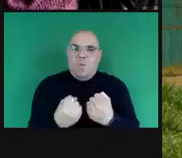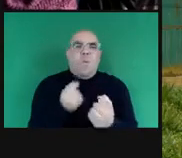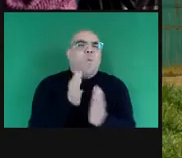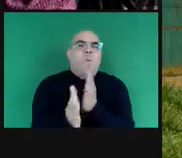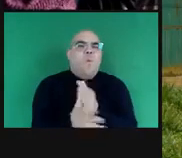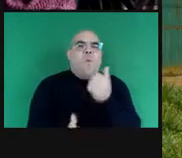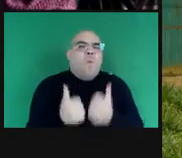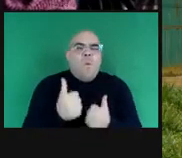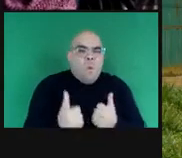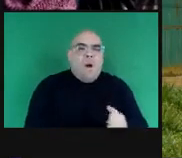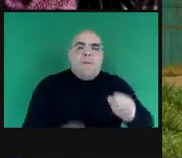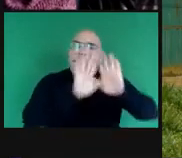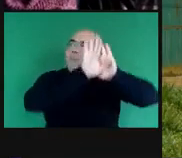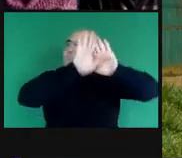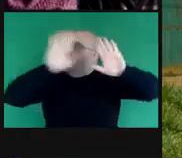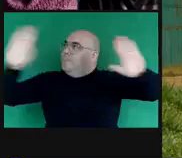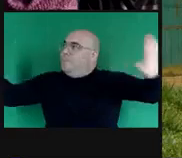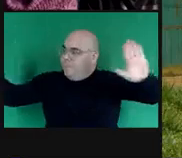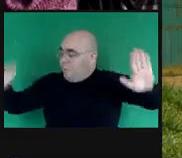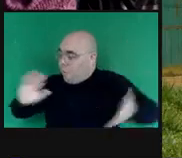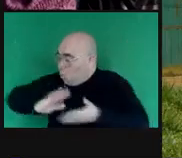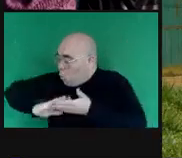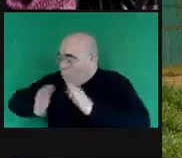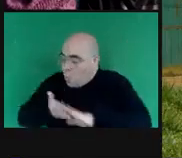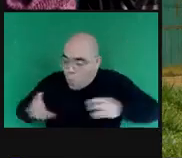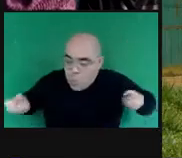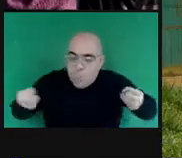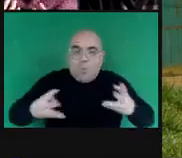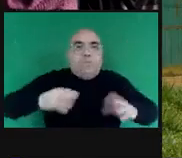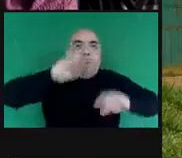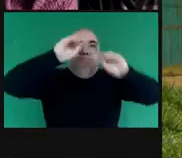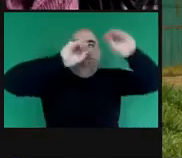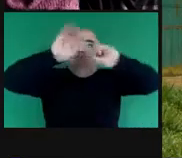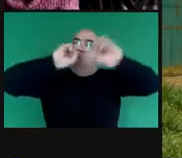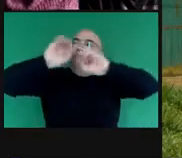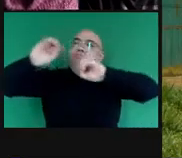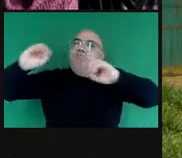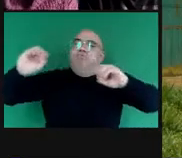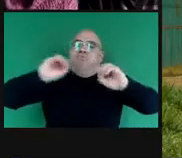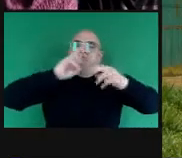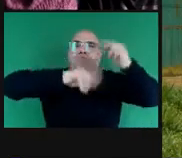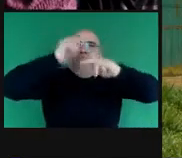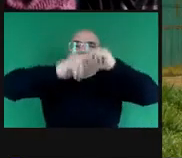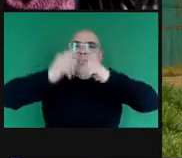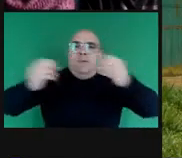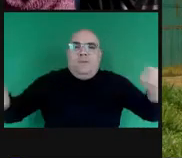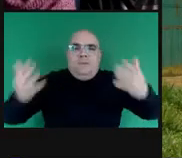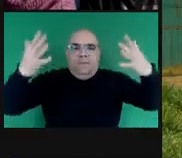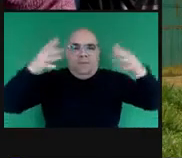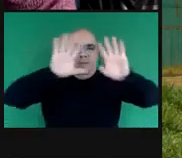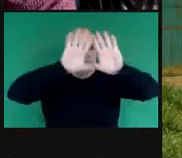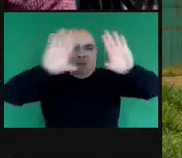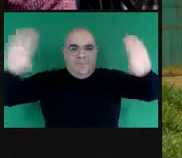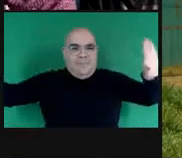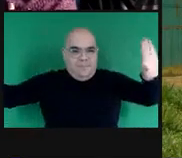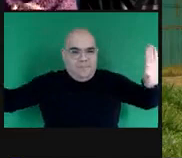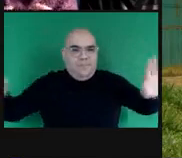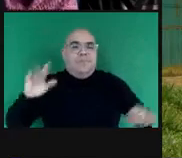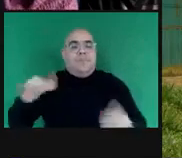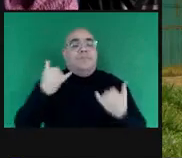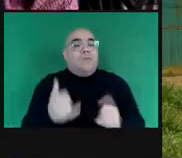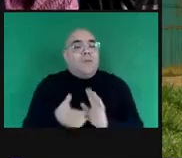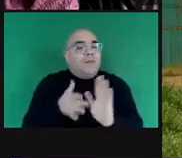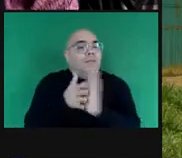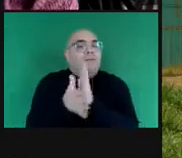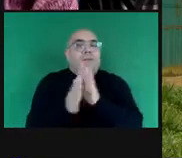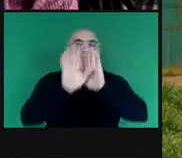del muralismo comunitario, o precisamente cómo hacemos comunidad, cómo hacemos y creamos estas, como lo que